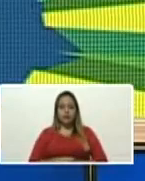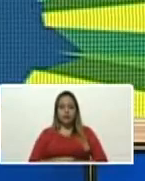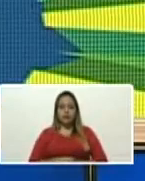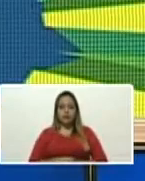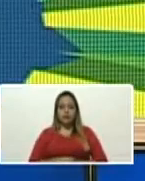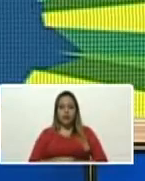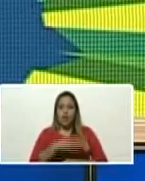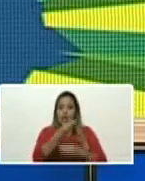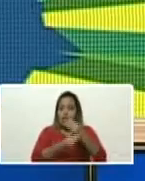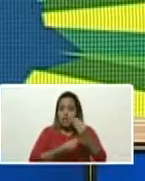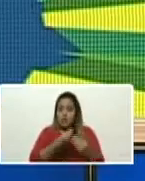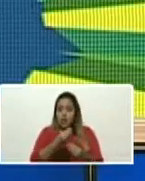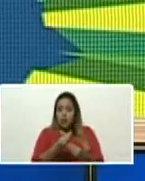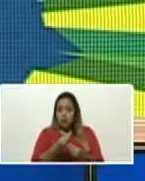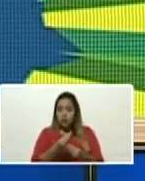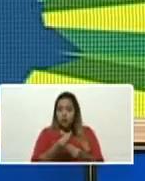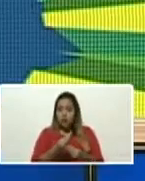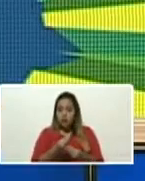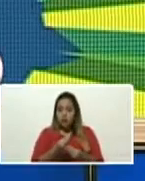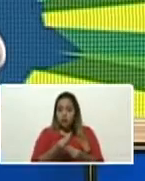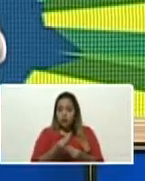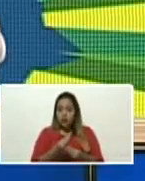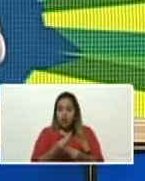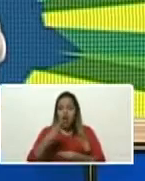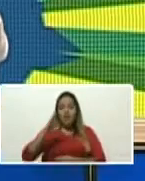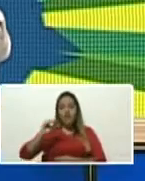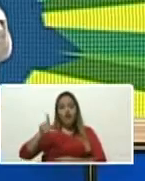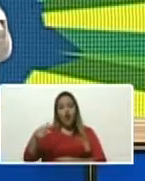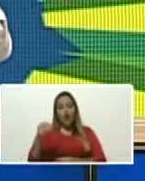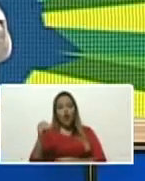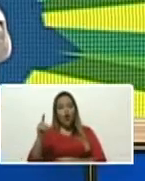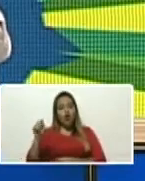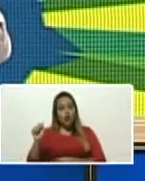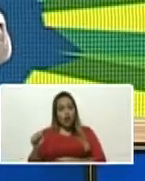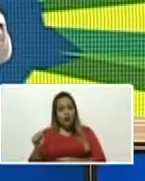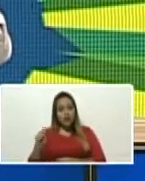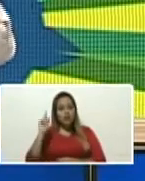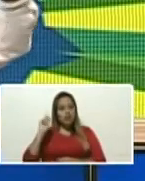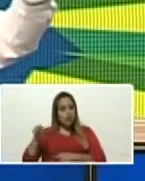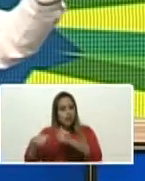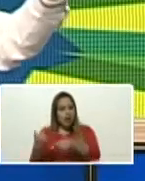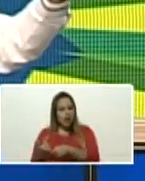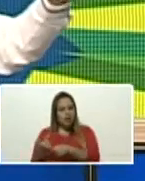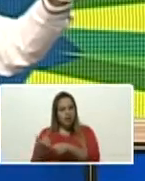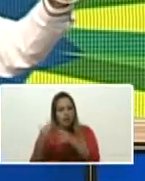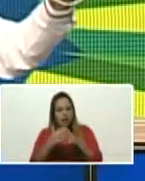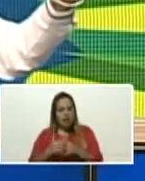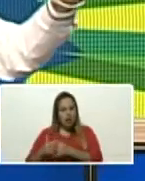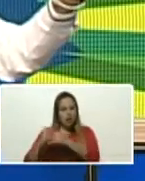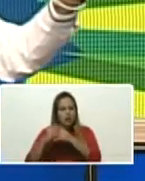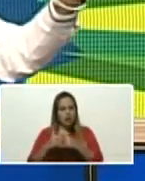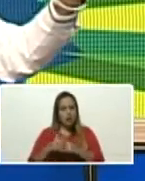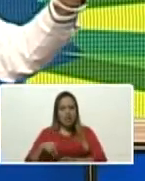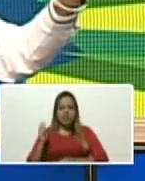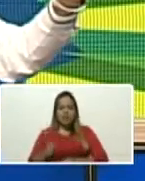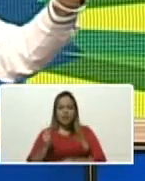Instalaron en Bogotá y después en Miami un Tribunal Supremo de Justicia paralelo.